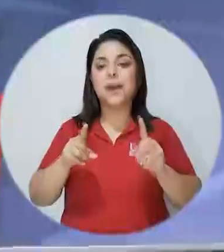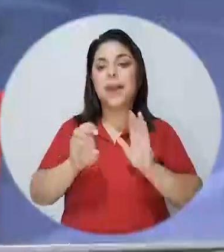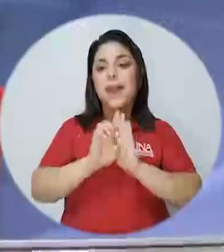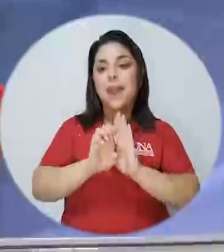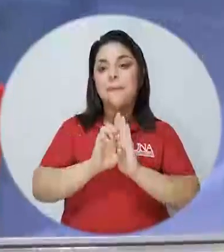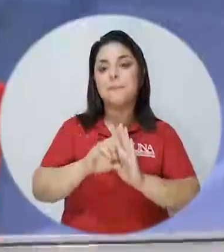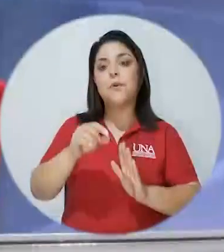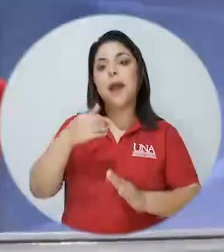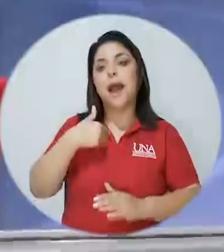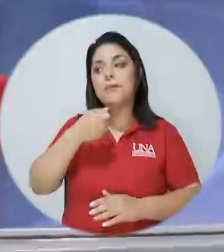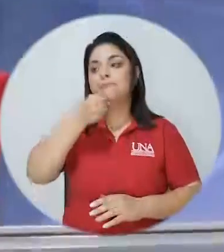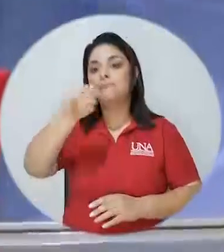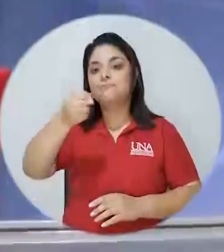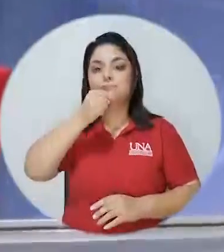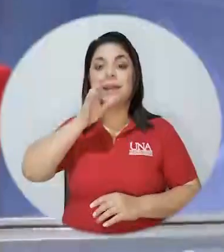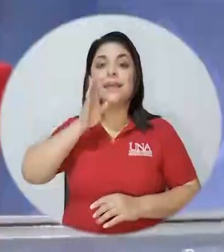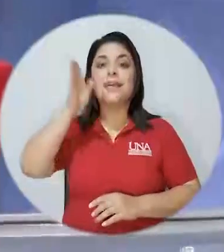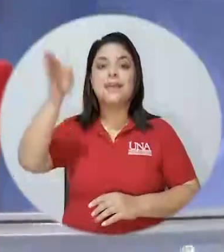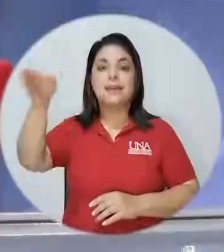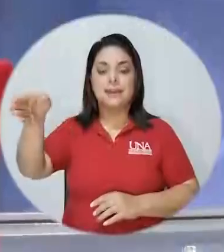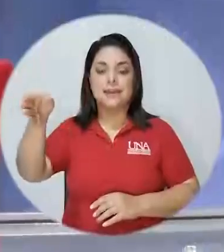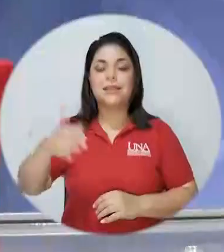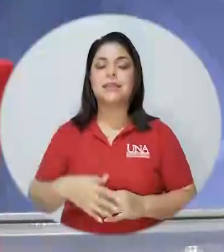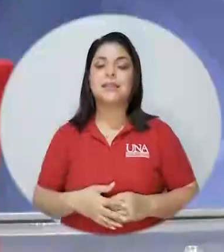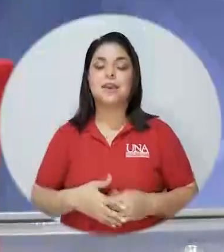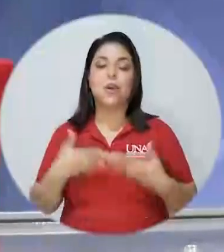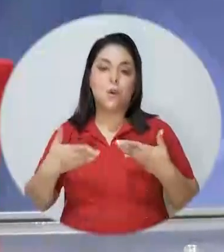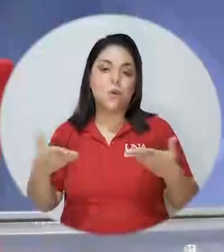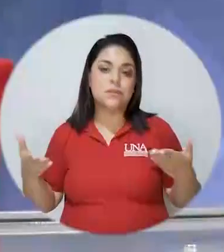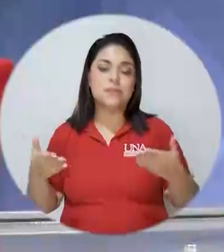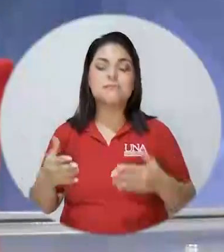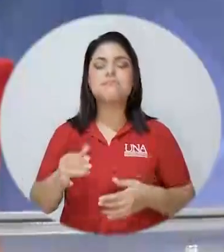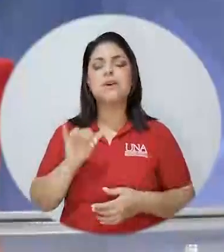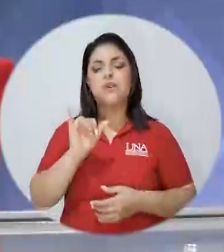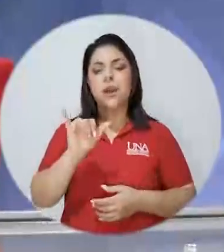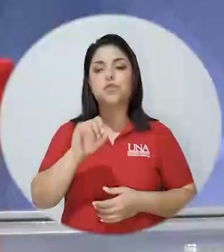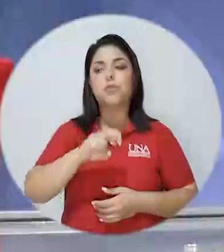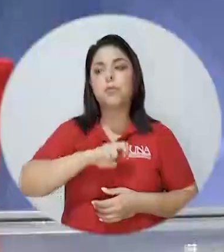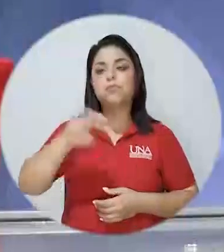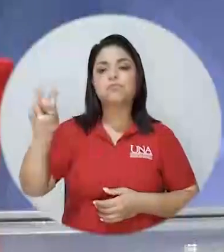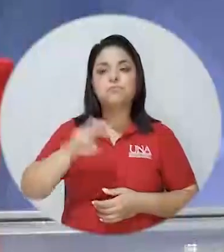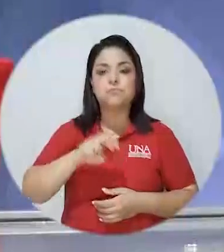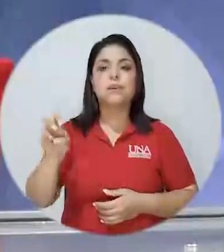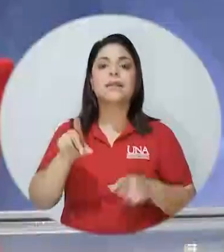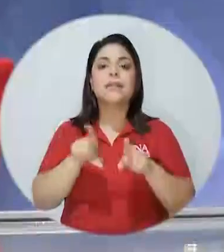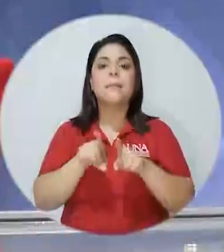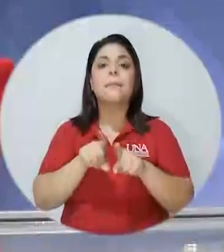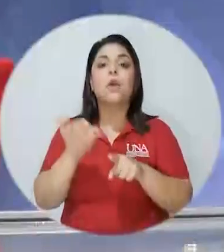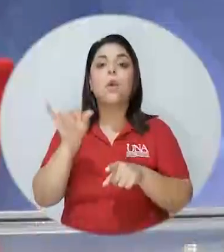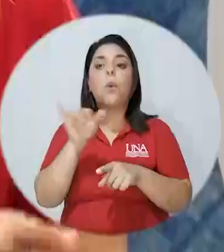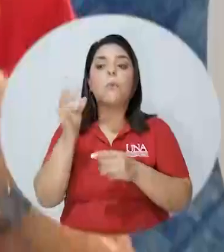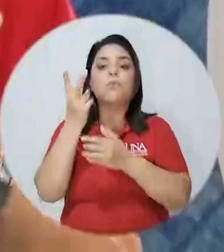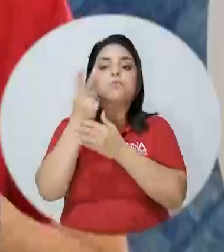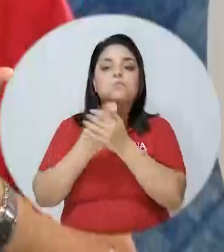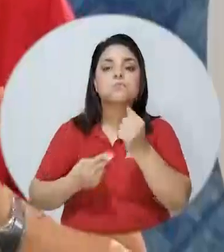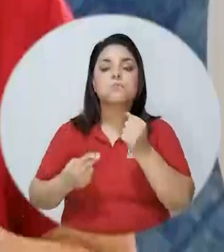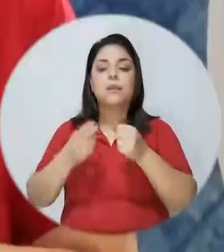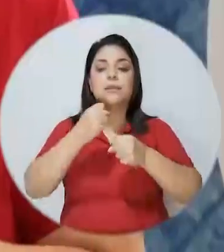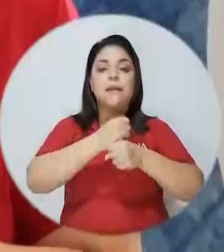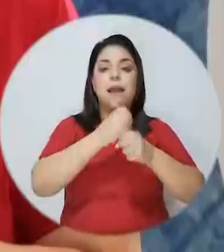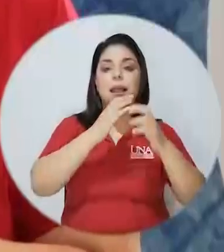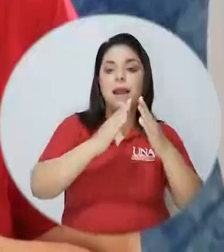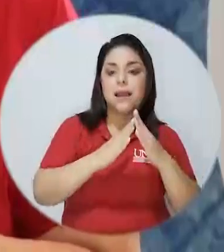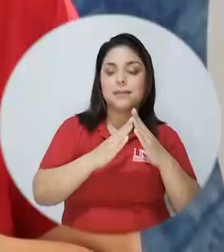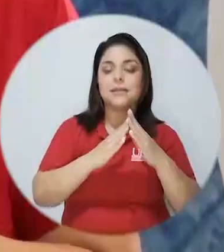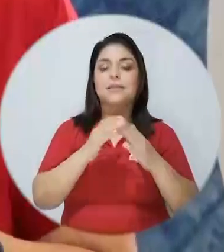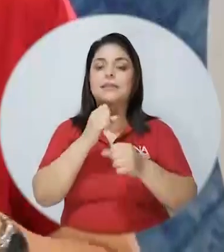demás. Exactamente, pero eso es una forma de hacer su trabajo móvil, que también es otra forma de llamar teletrabajo. Eso es como un mix ahí. Exactamente, pero si tiene esa otra parte,